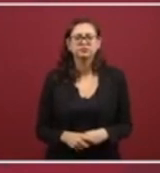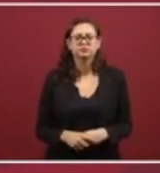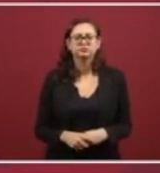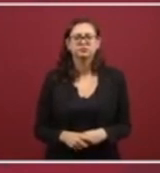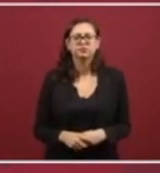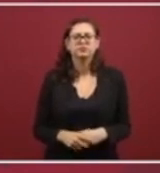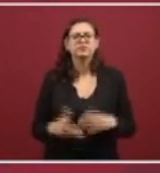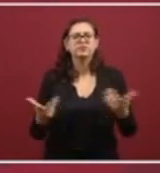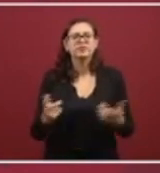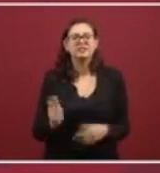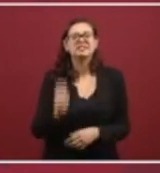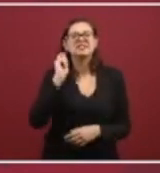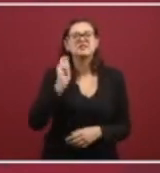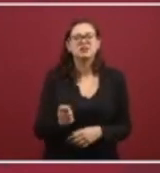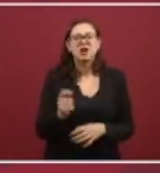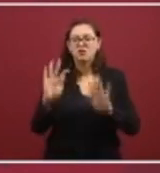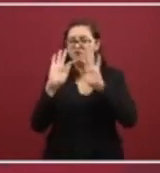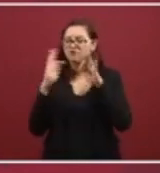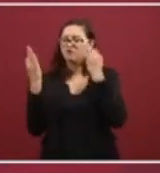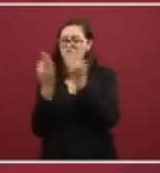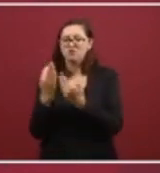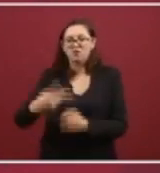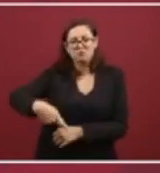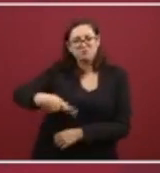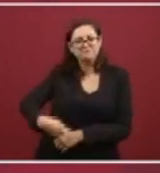la vía mexicana.